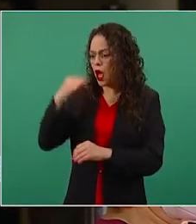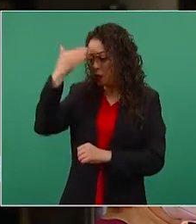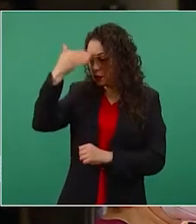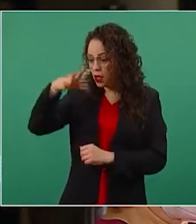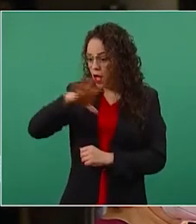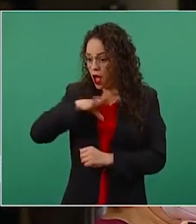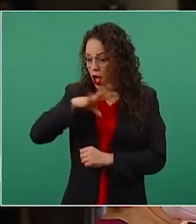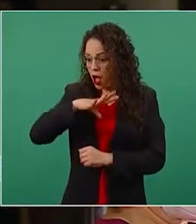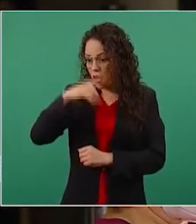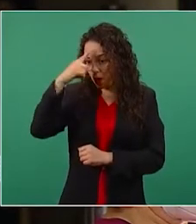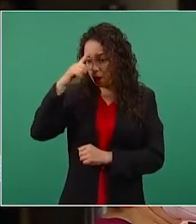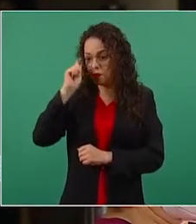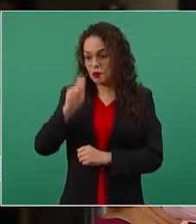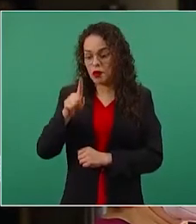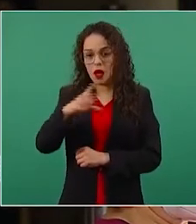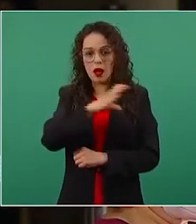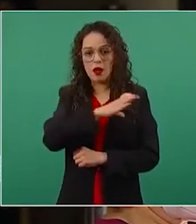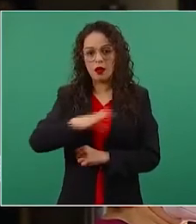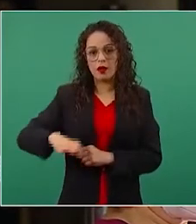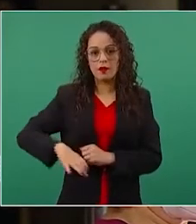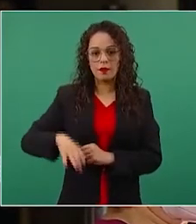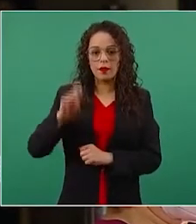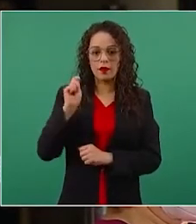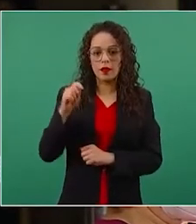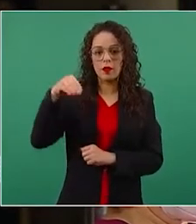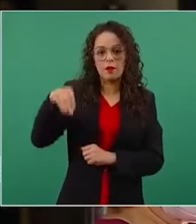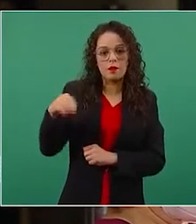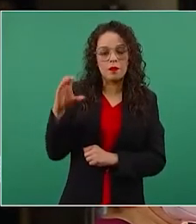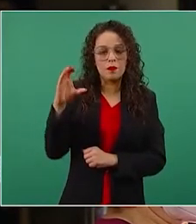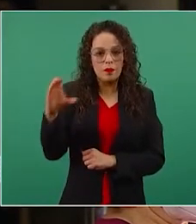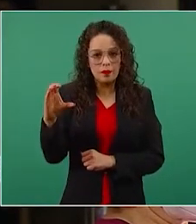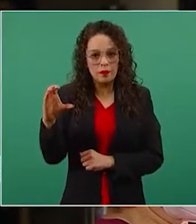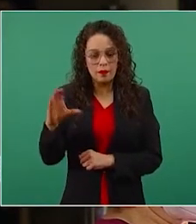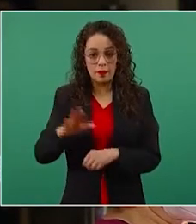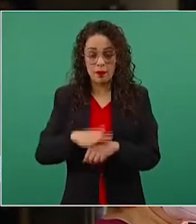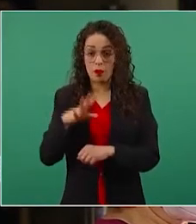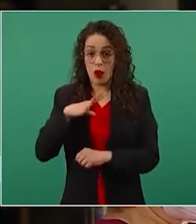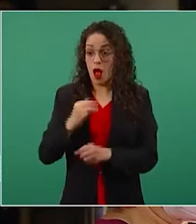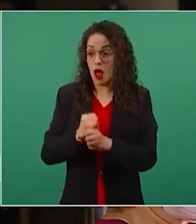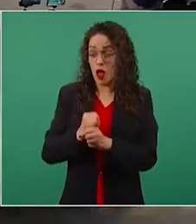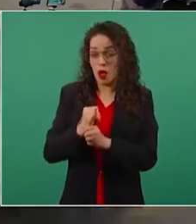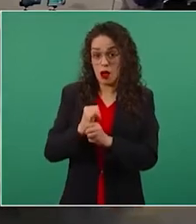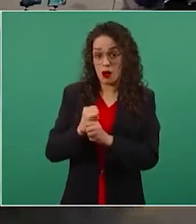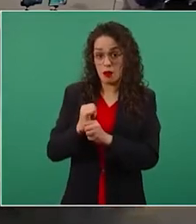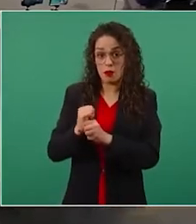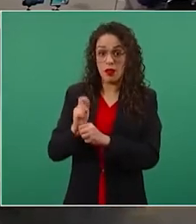candidato de Movimiento Ciudadano también? Porque hay otra investigación en su contra.